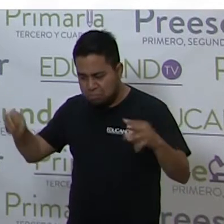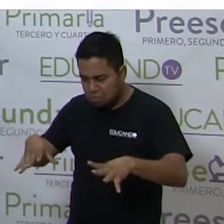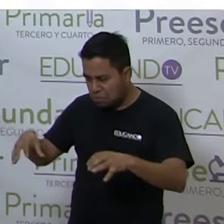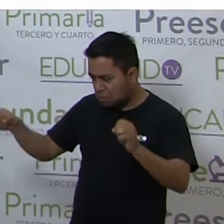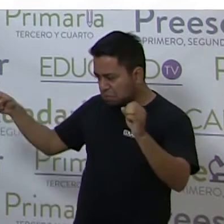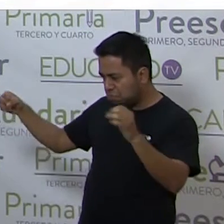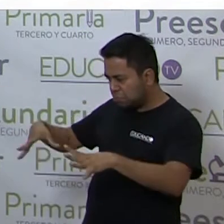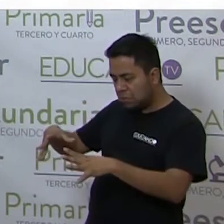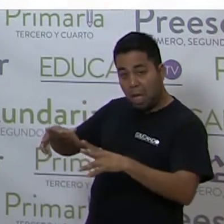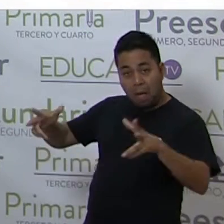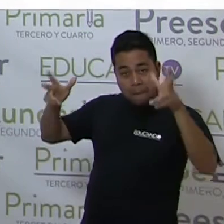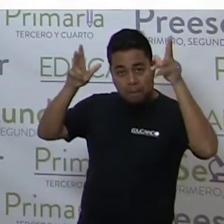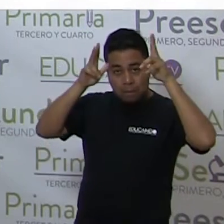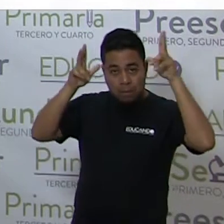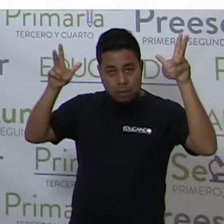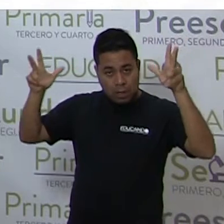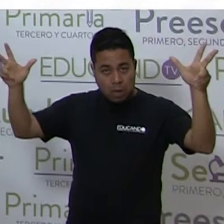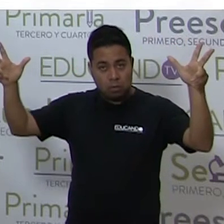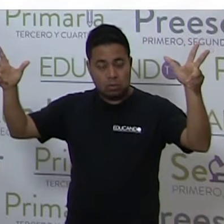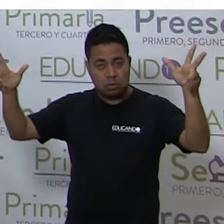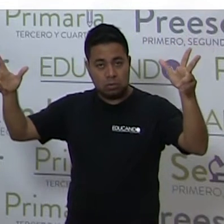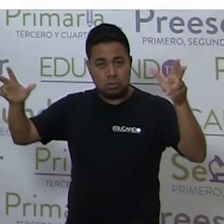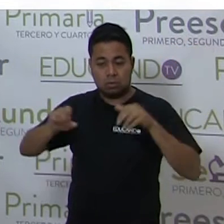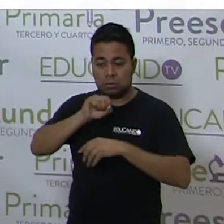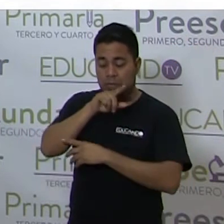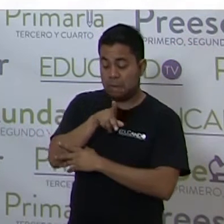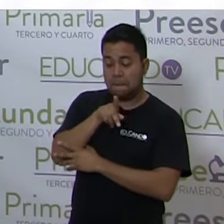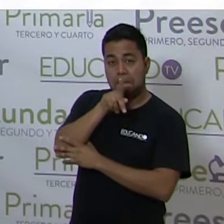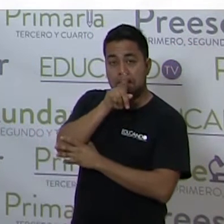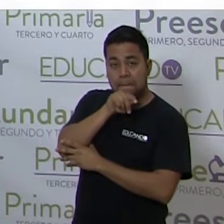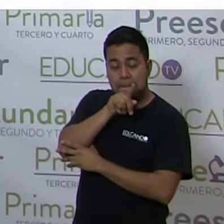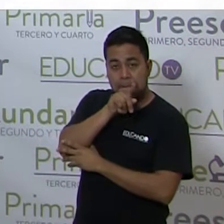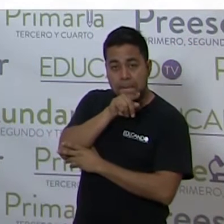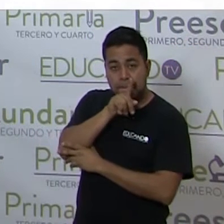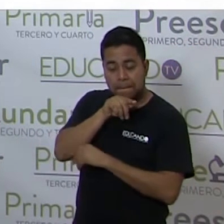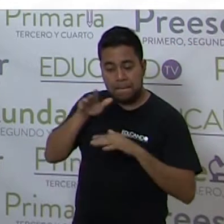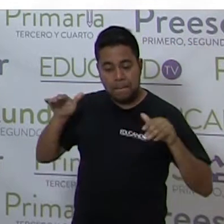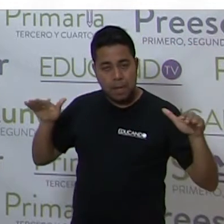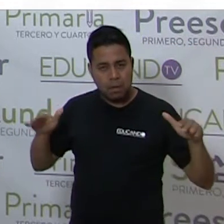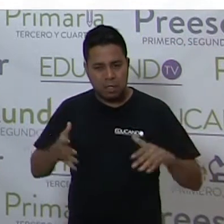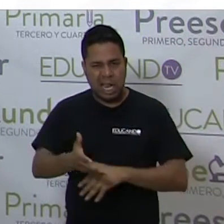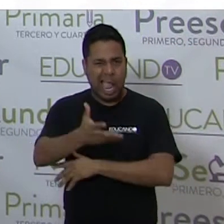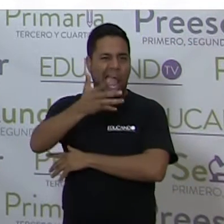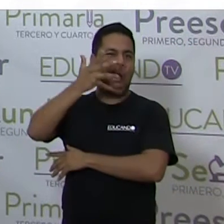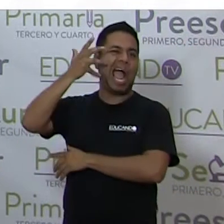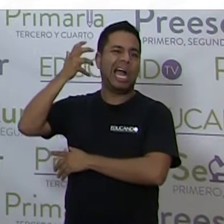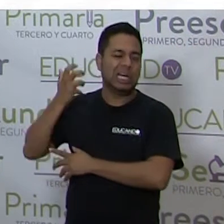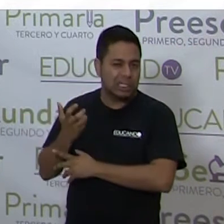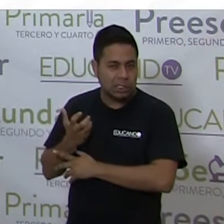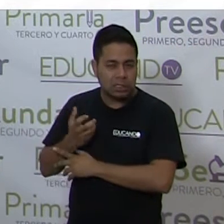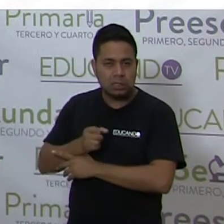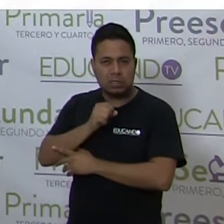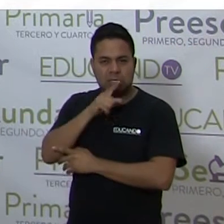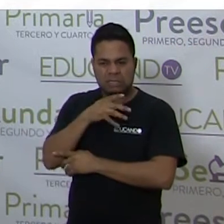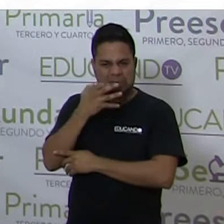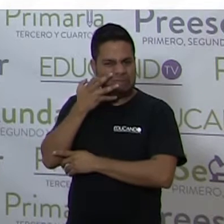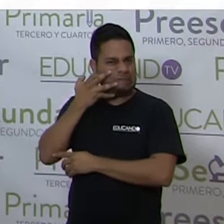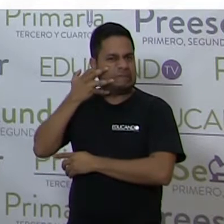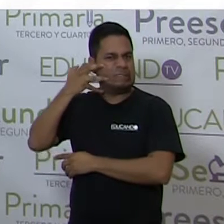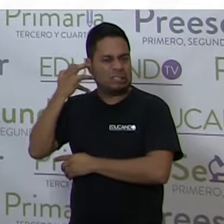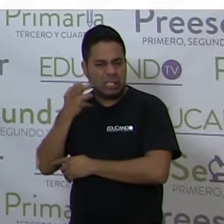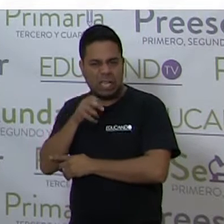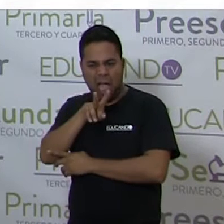a los venados, a los pájaros, a los leones, a los tigres, a